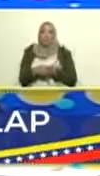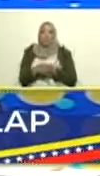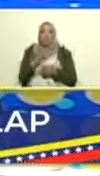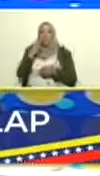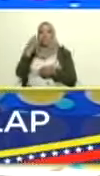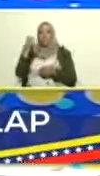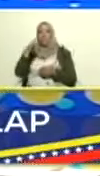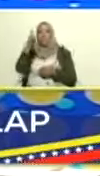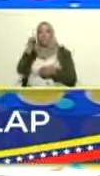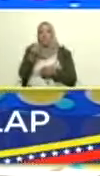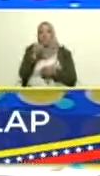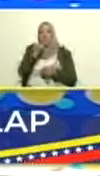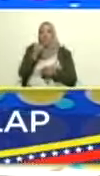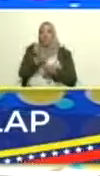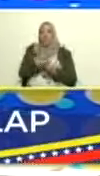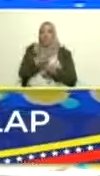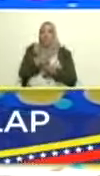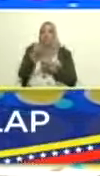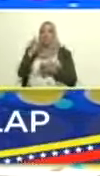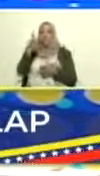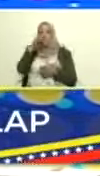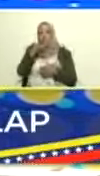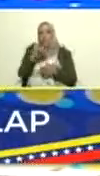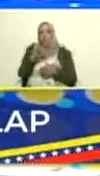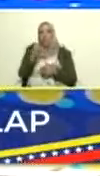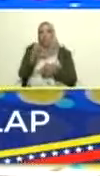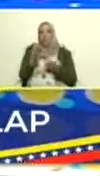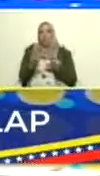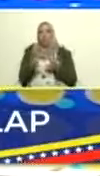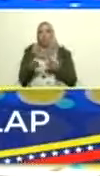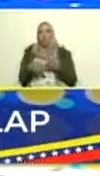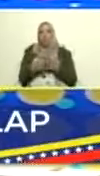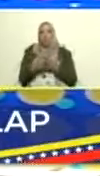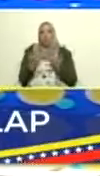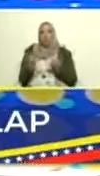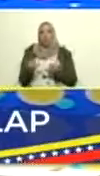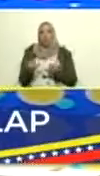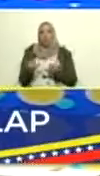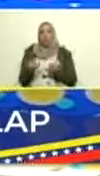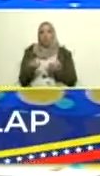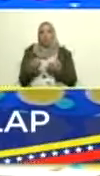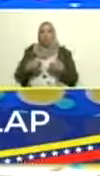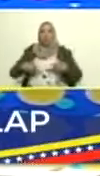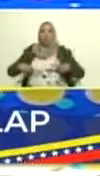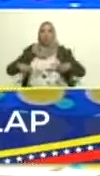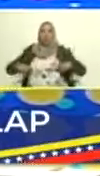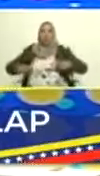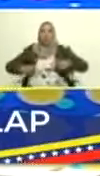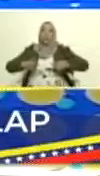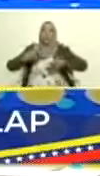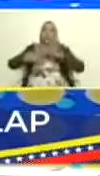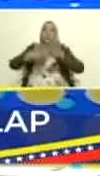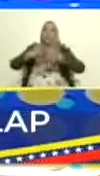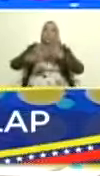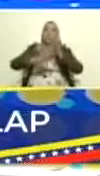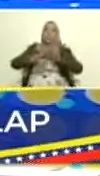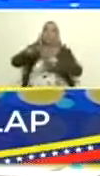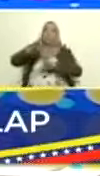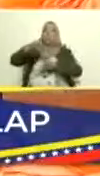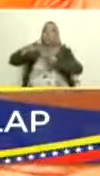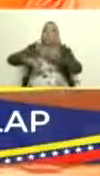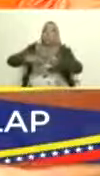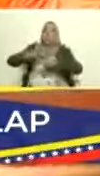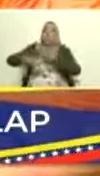déficit nutricional del año 2017 hasta ahorita. ¿Y cómo fuimos nosotros venciendo con